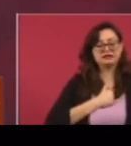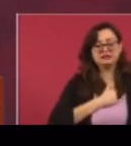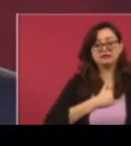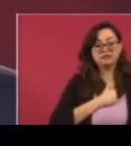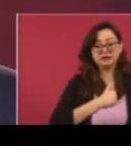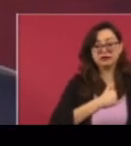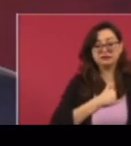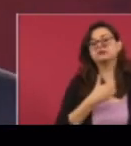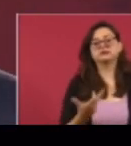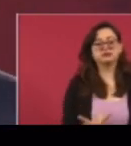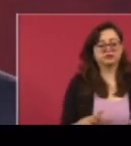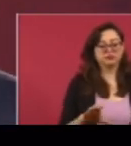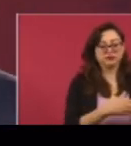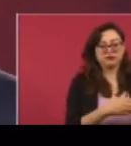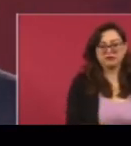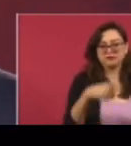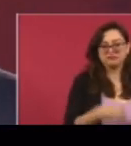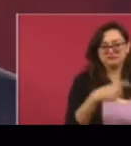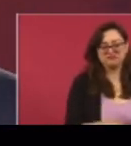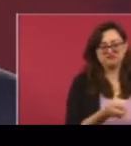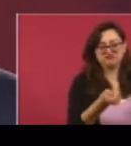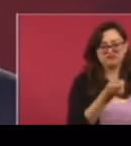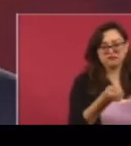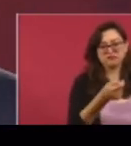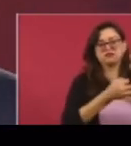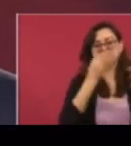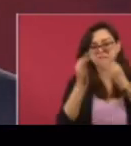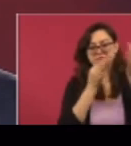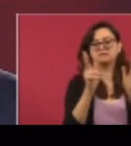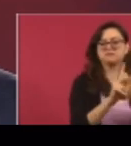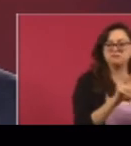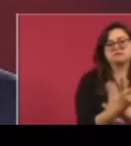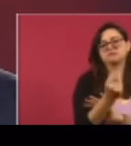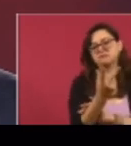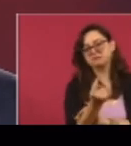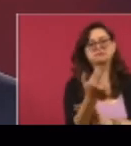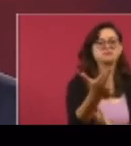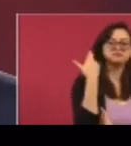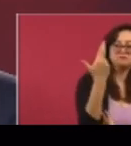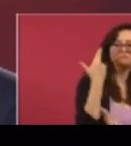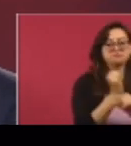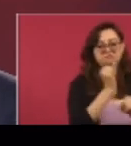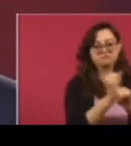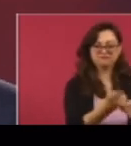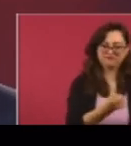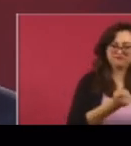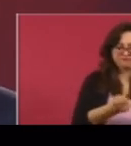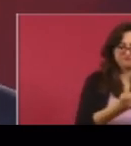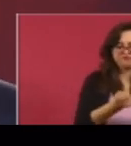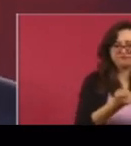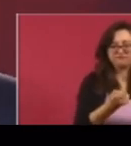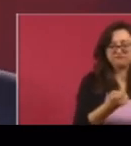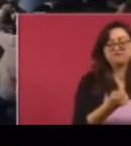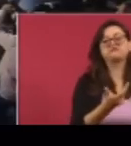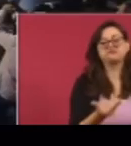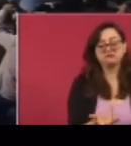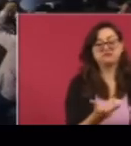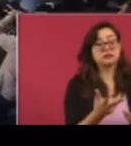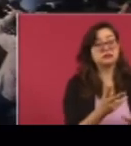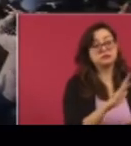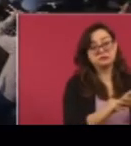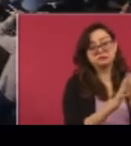de intereses creados son grupos esos grupos económicos son los que mueven al mundo les guste Obrador